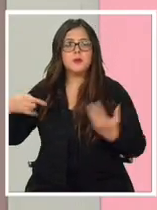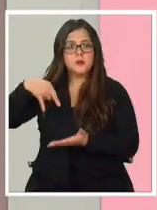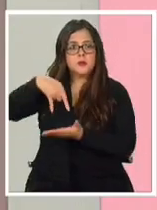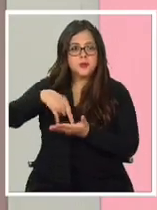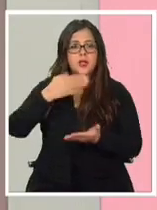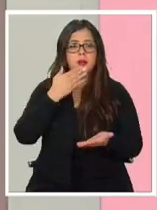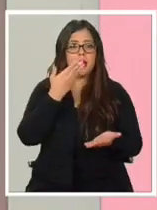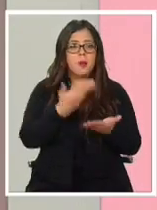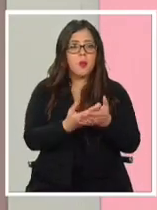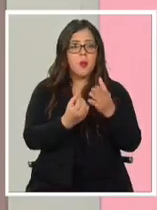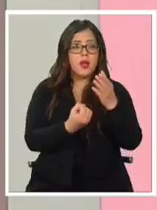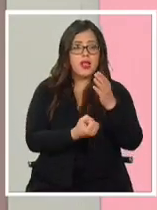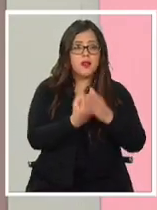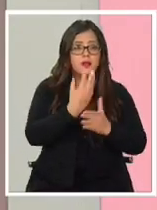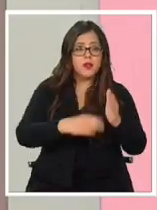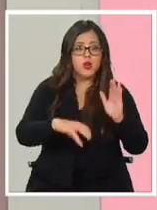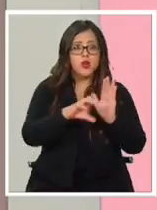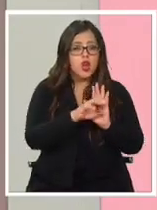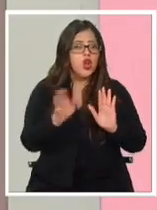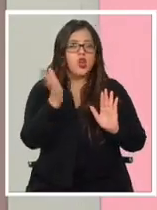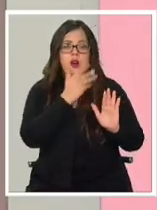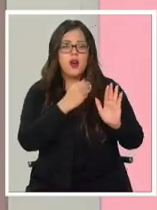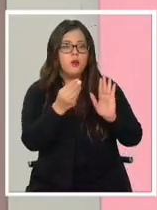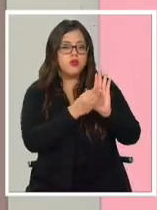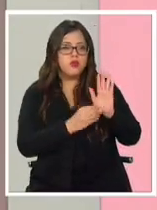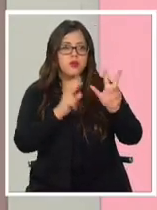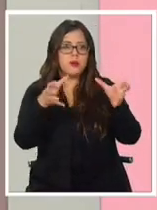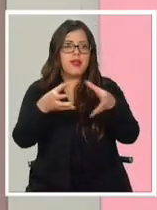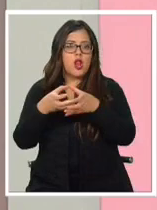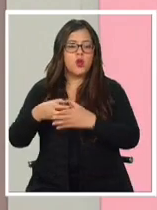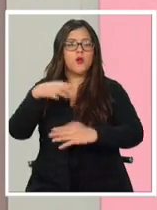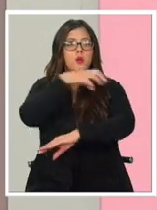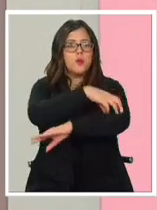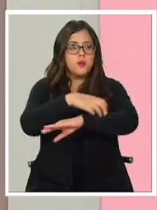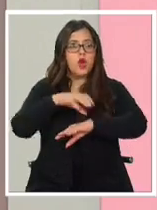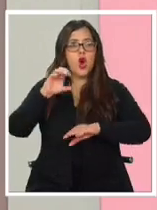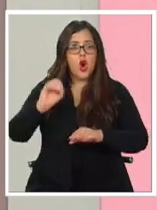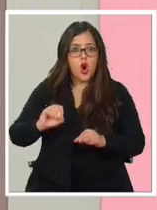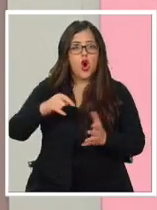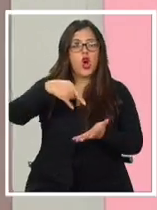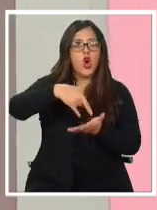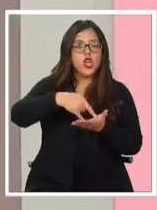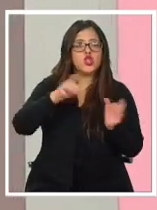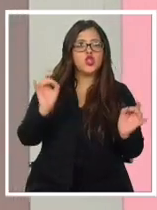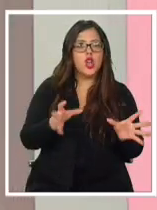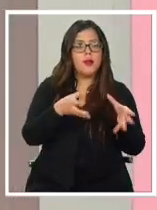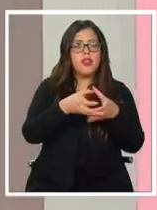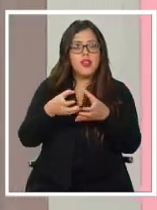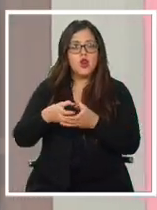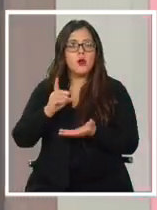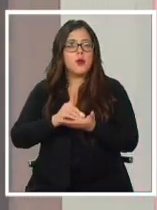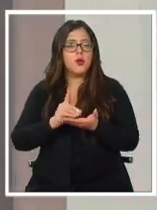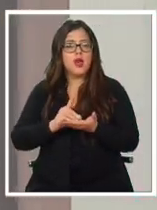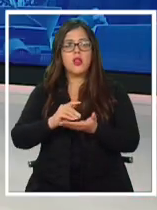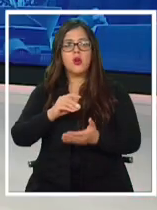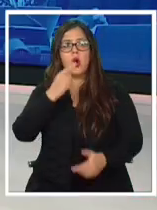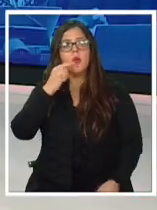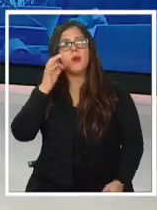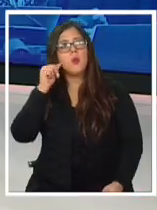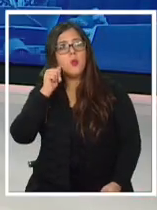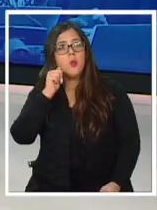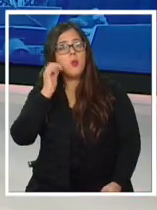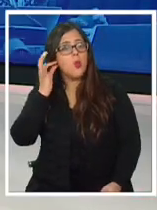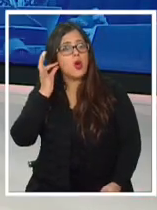propuesta constitucional no va a contener las atribuciones de la Cámara de las Regiones o del Congreso de Diputados y Diputados. Mañana es la última oportunidad. Ese es el peor escenario, ¿no? Que